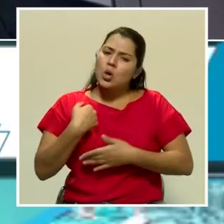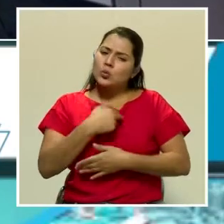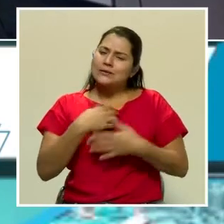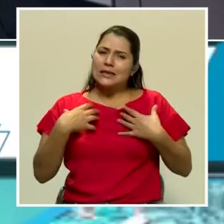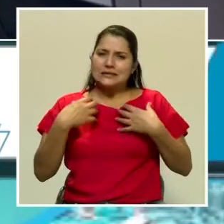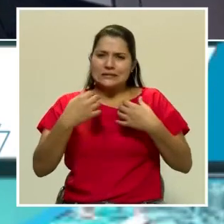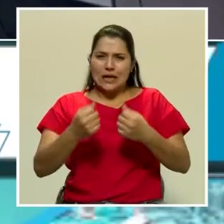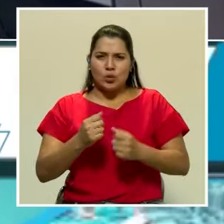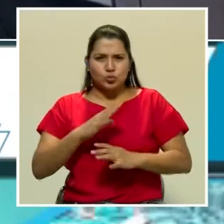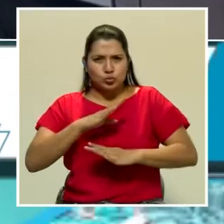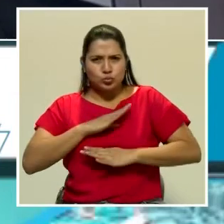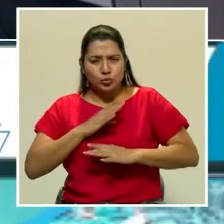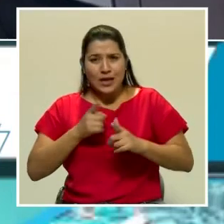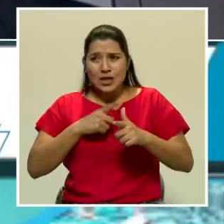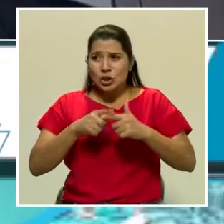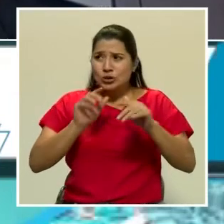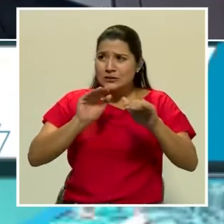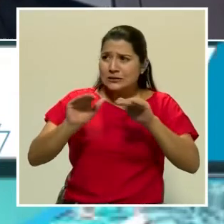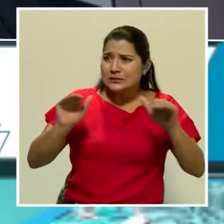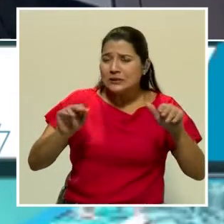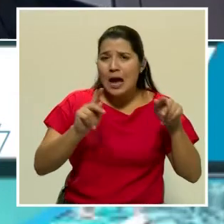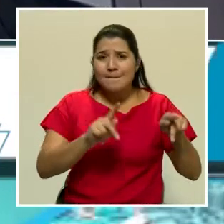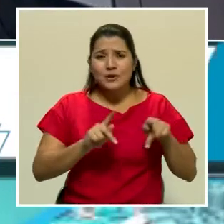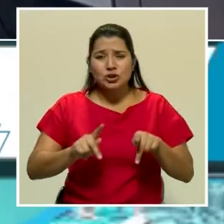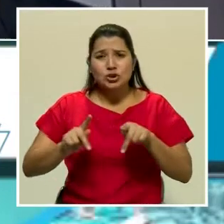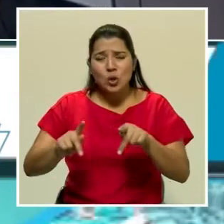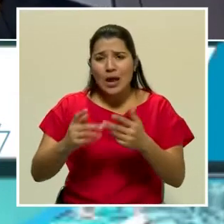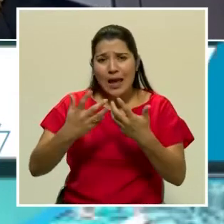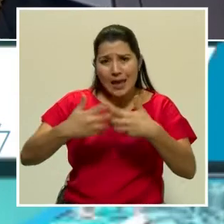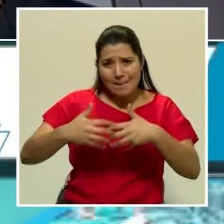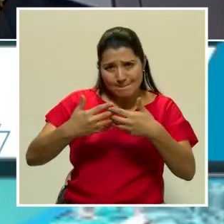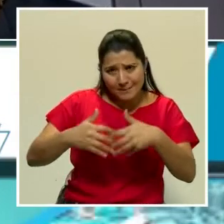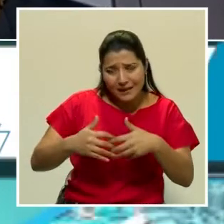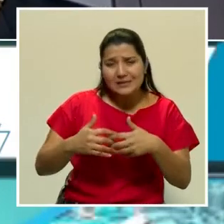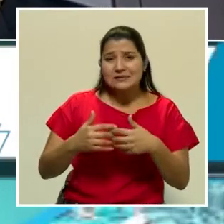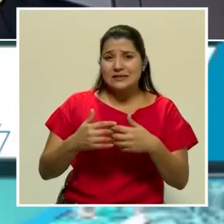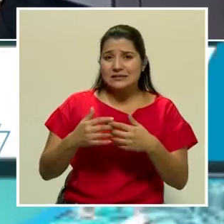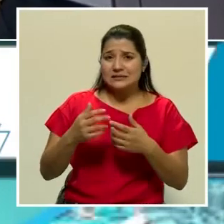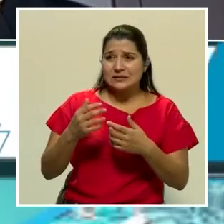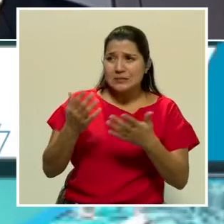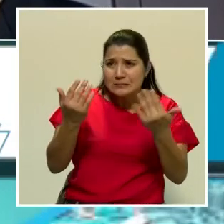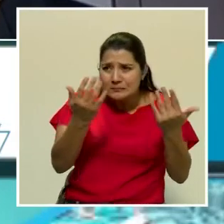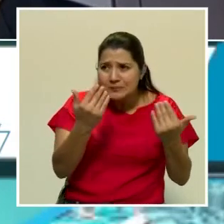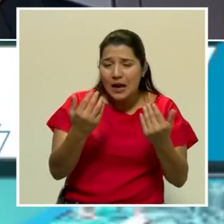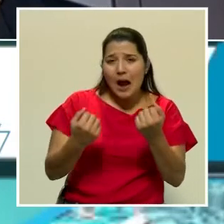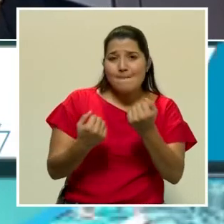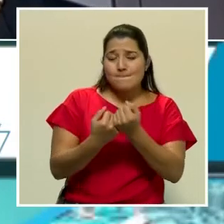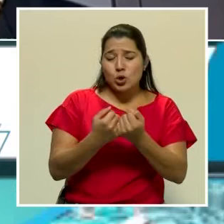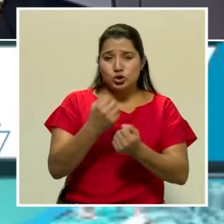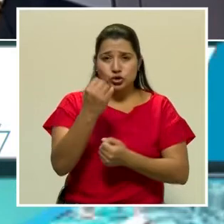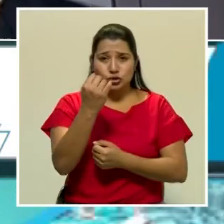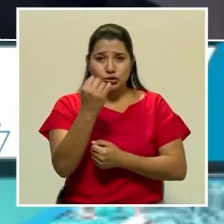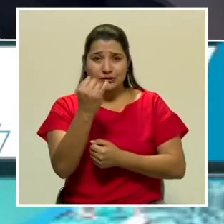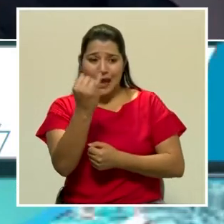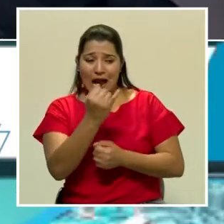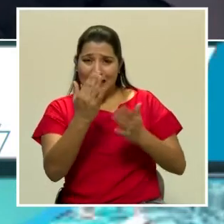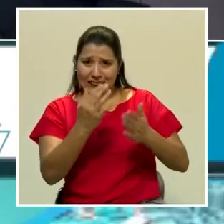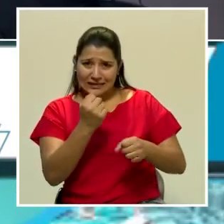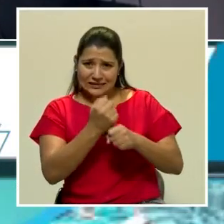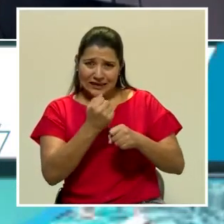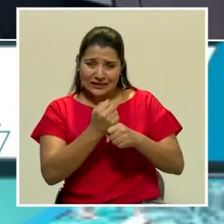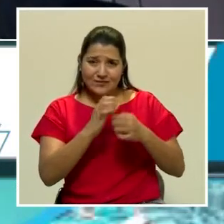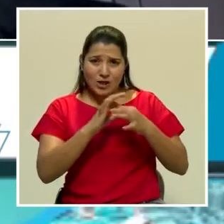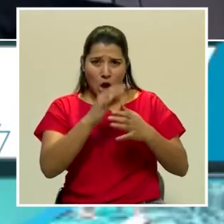a personas y empresas que ya se han comunicado y que quisieran apoyar a los artistas, a todos los trabajadores de la cultura, también a